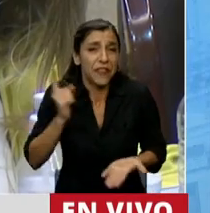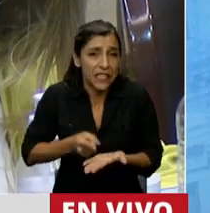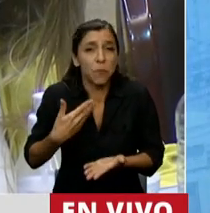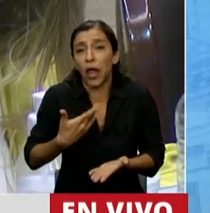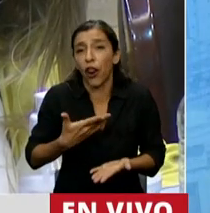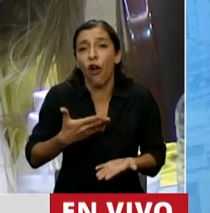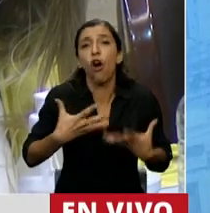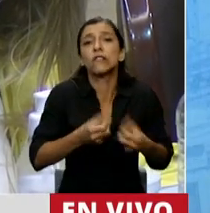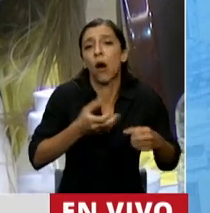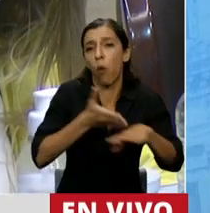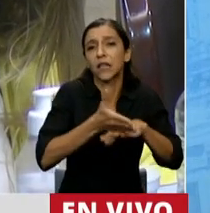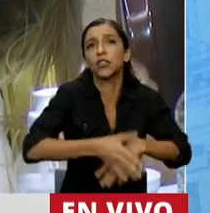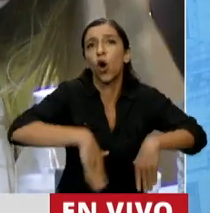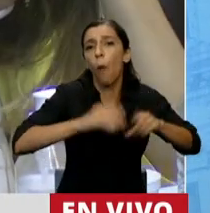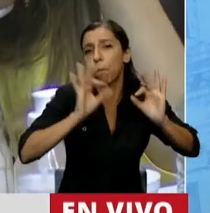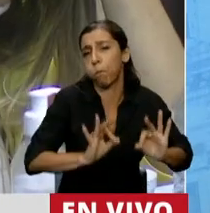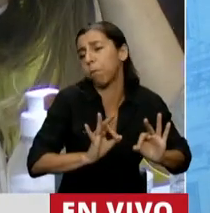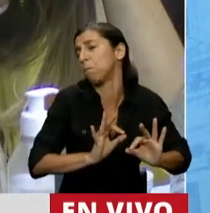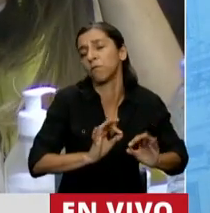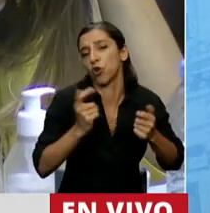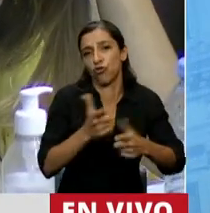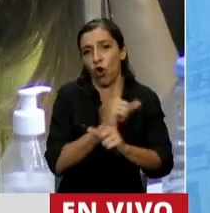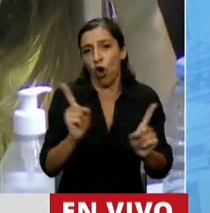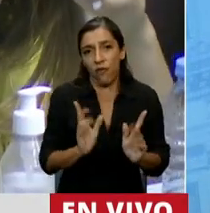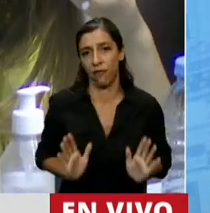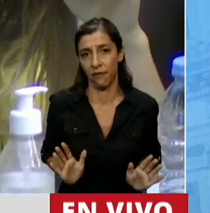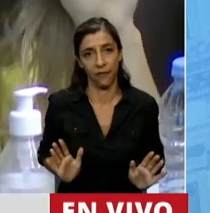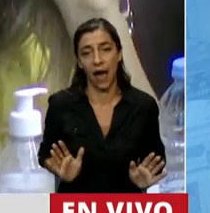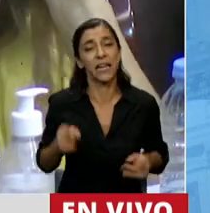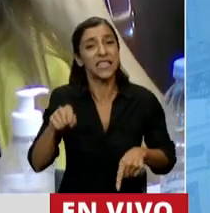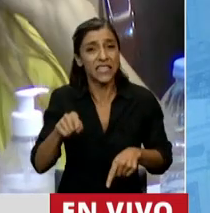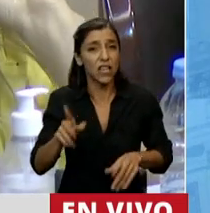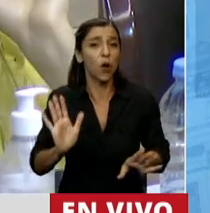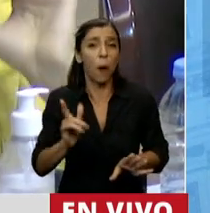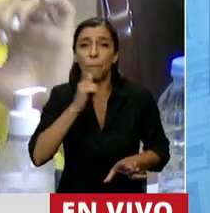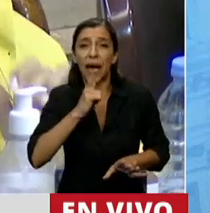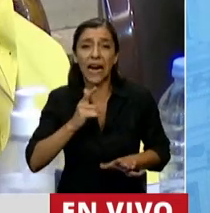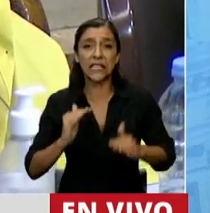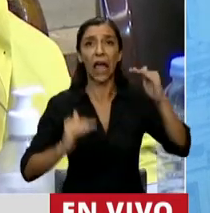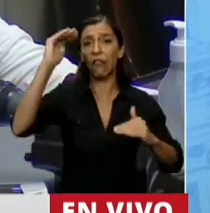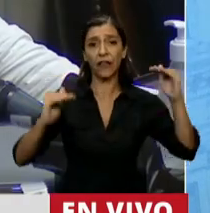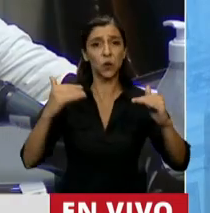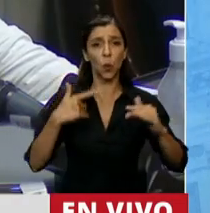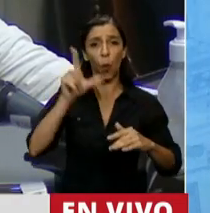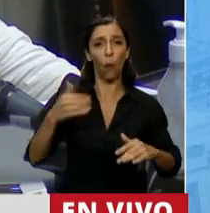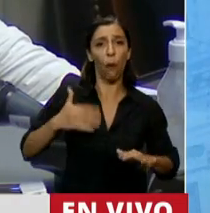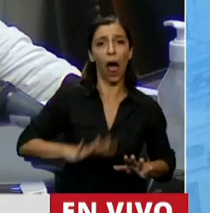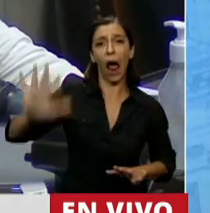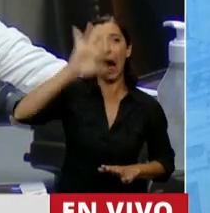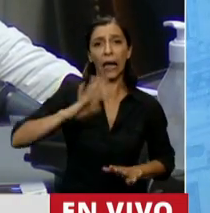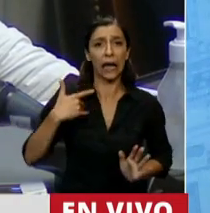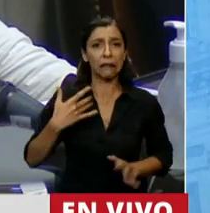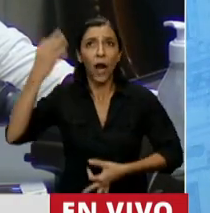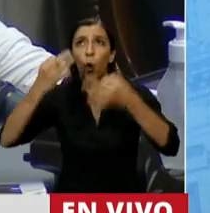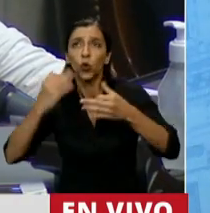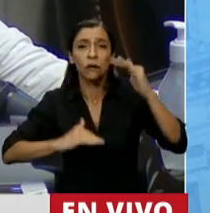acceso a la salud y desentendiéndose de la escandalosa desigualdad con que los poderes judiciales de nuestro país tratan este